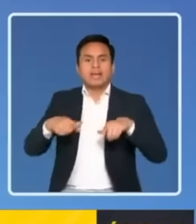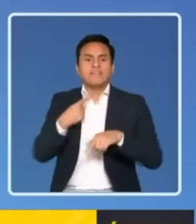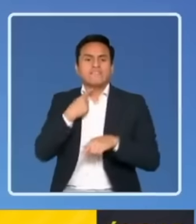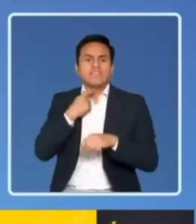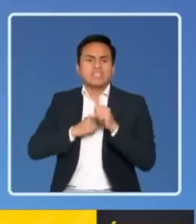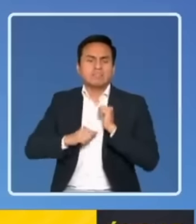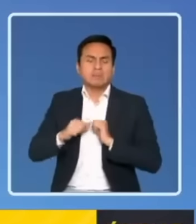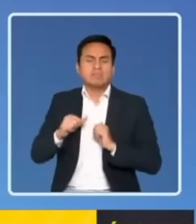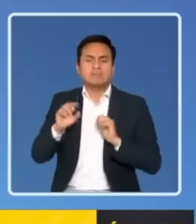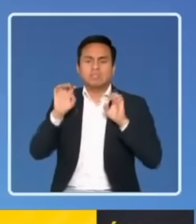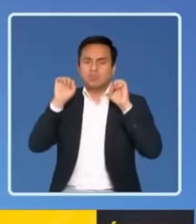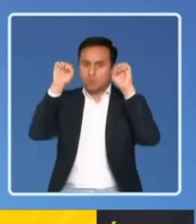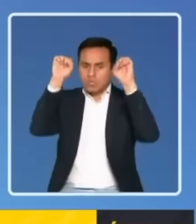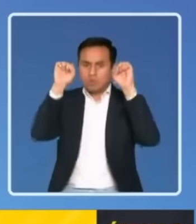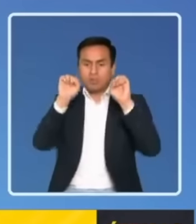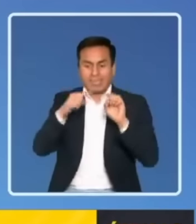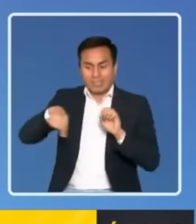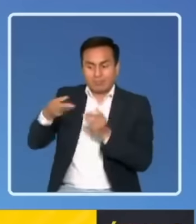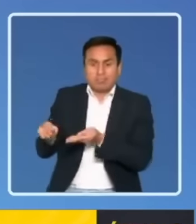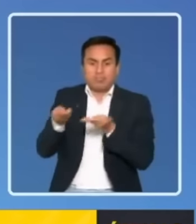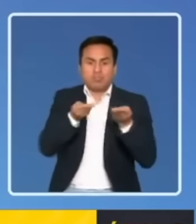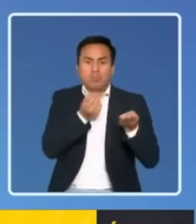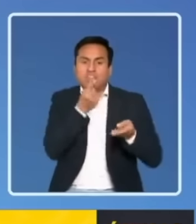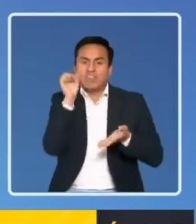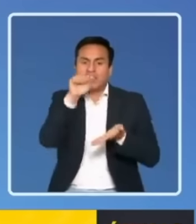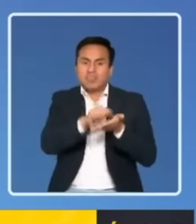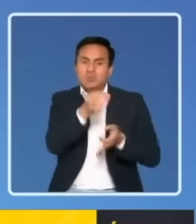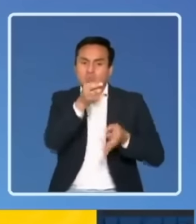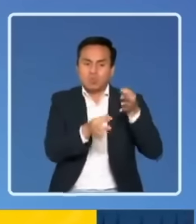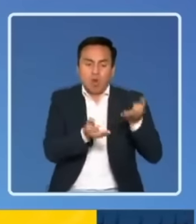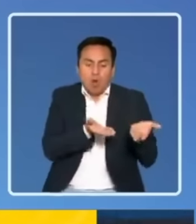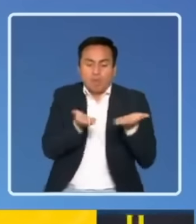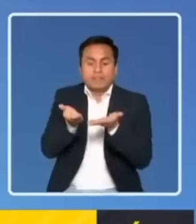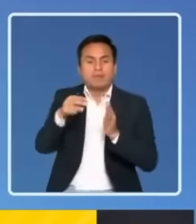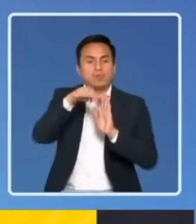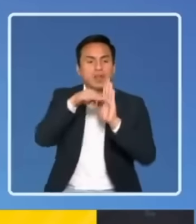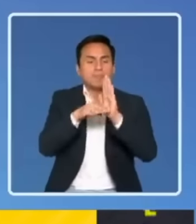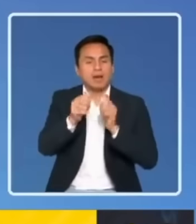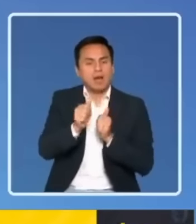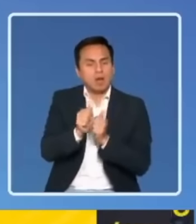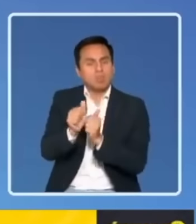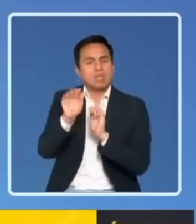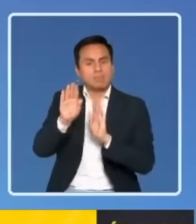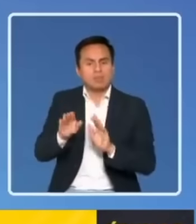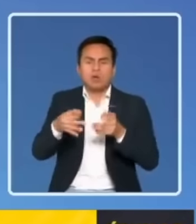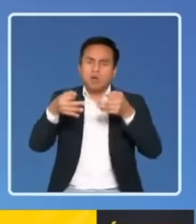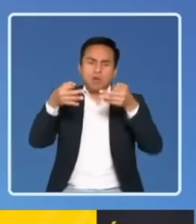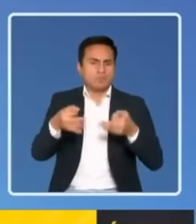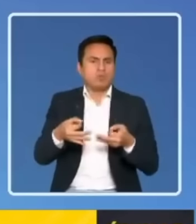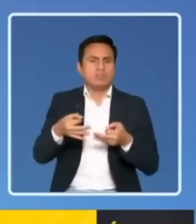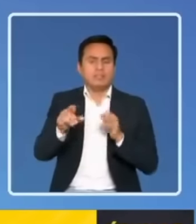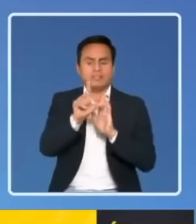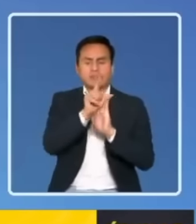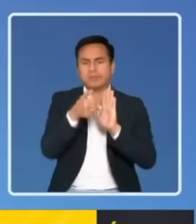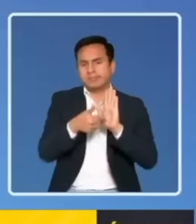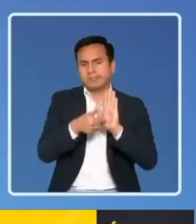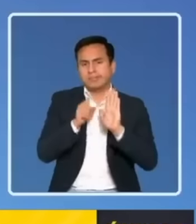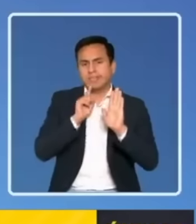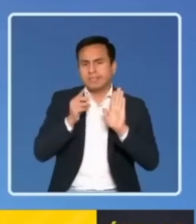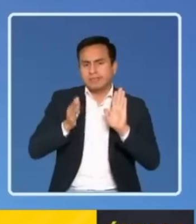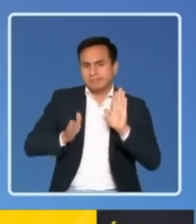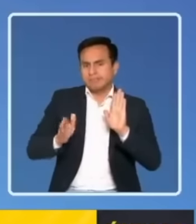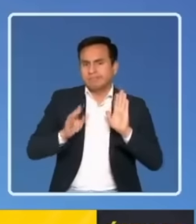del Ministerio Público, que fue la que recepcionó la denuncia, para ofrecer sus programas de acompañamiento como corresponde en nuestra legislación